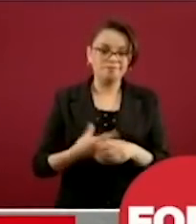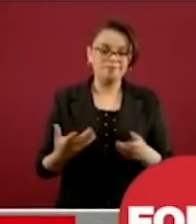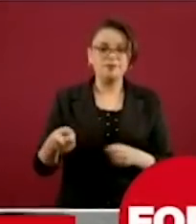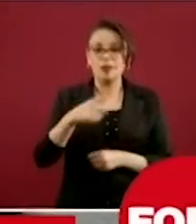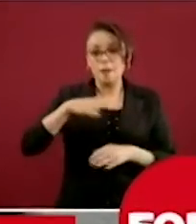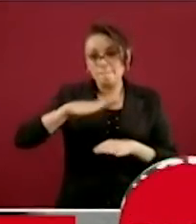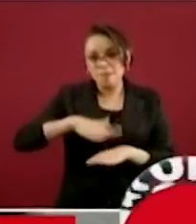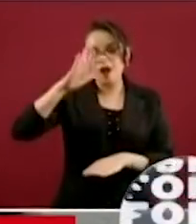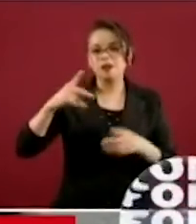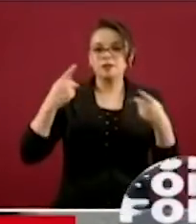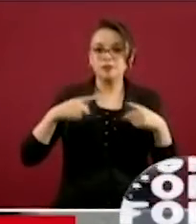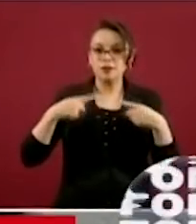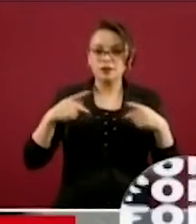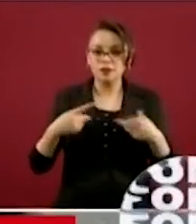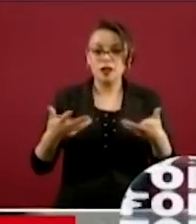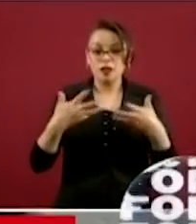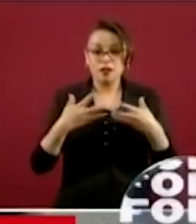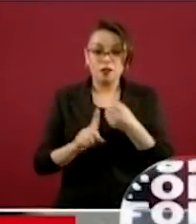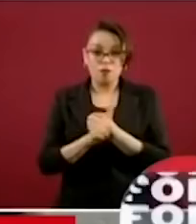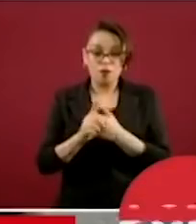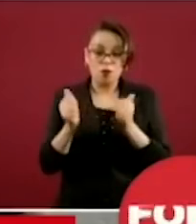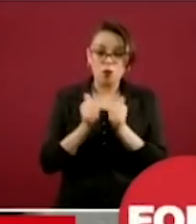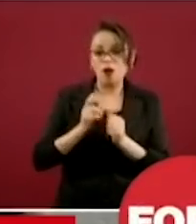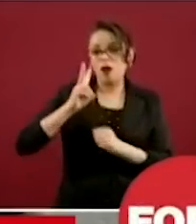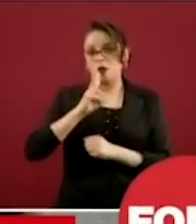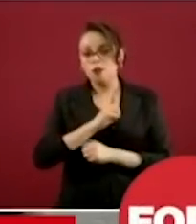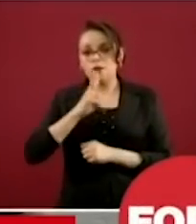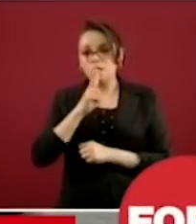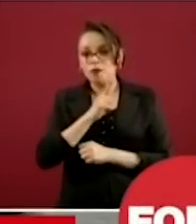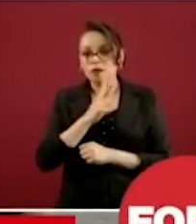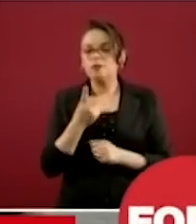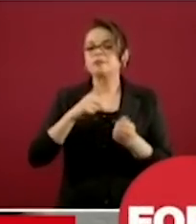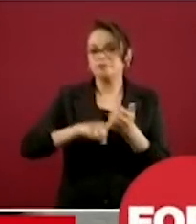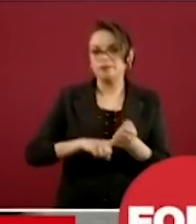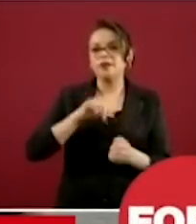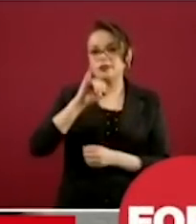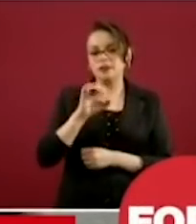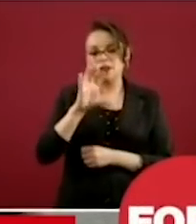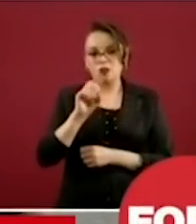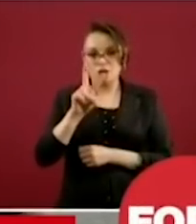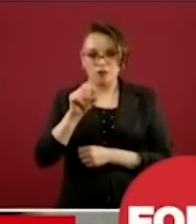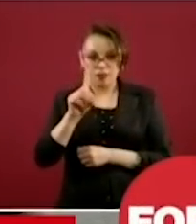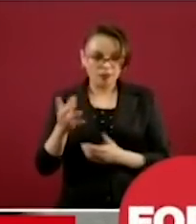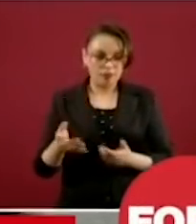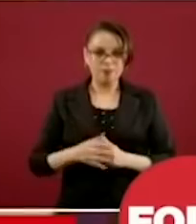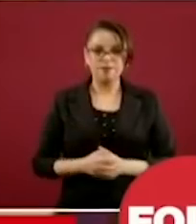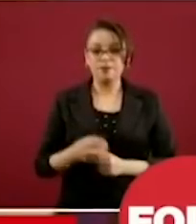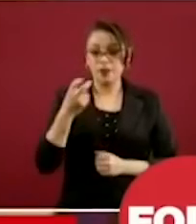cantidad de personas que tienen una infección respiratoria aguda sean COVID. En este momento ese porcentaje se ha